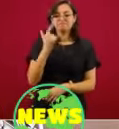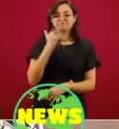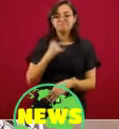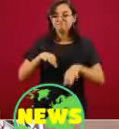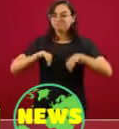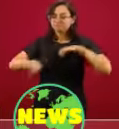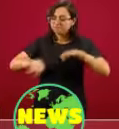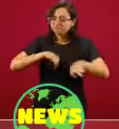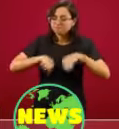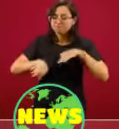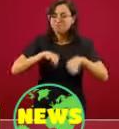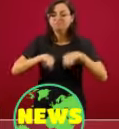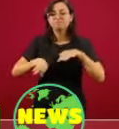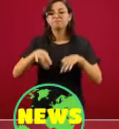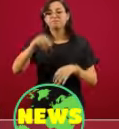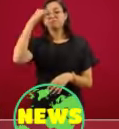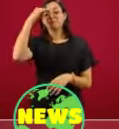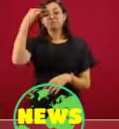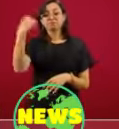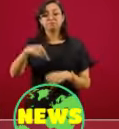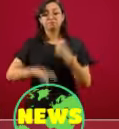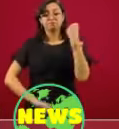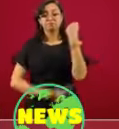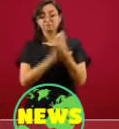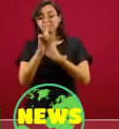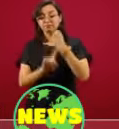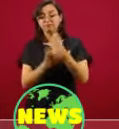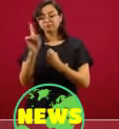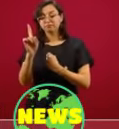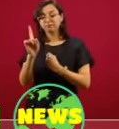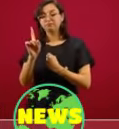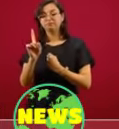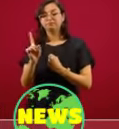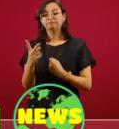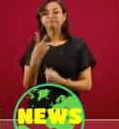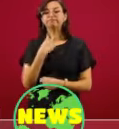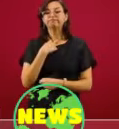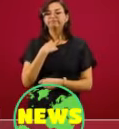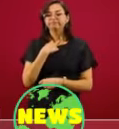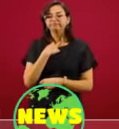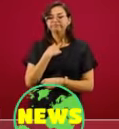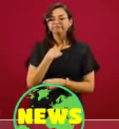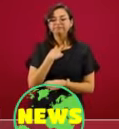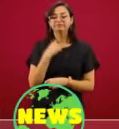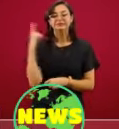para enfrentar la crisis